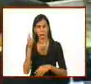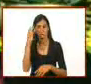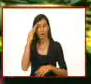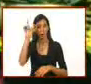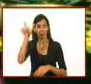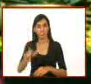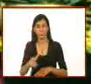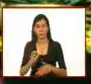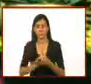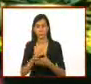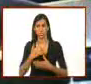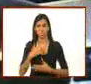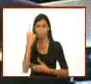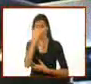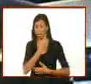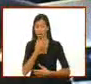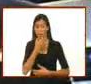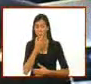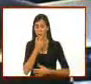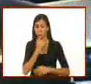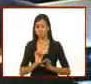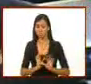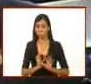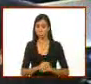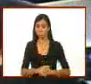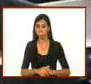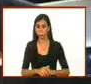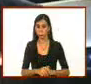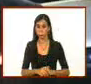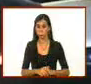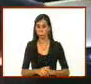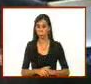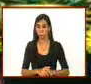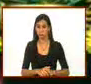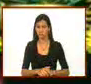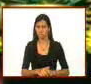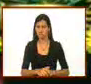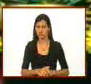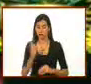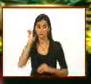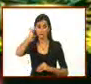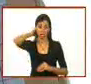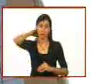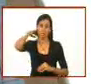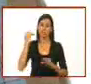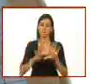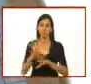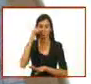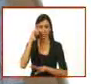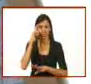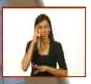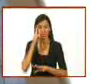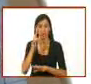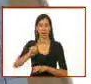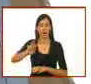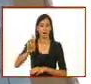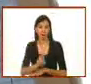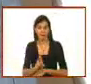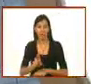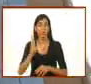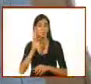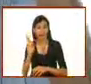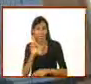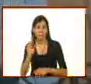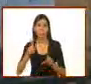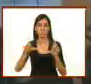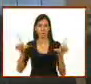Porque... No, yo no soy amigo de Carapita. Ah. Pero saludo a Carapita, a veces me lo consigo por ahí por el chaguarán. 15 días tendrán las emisoras radiales para actualizar